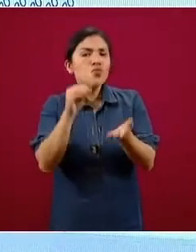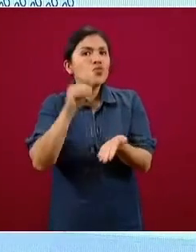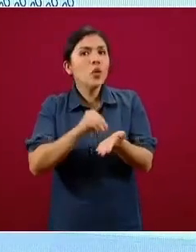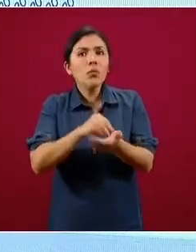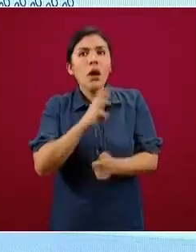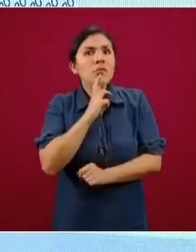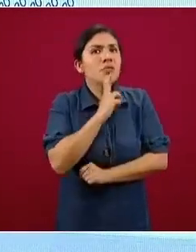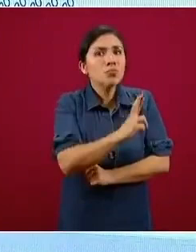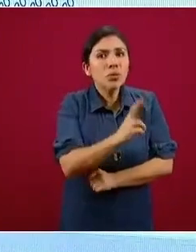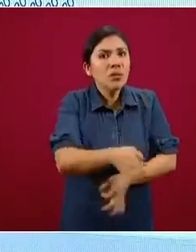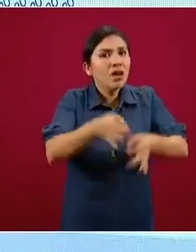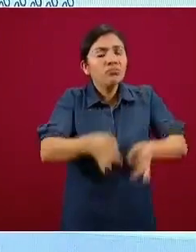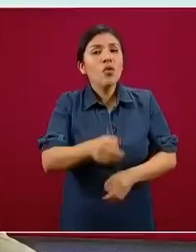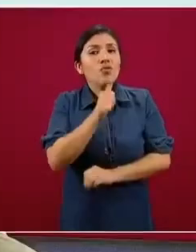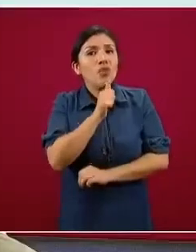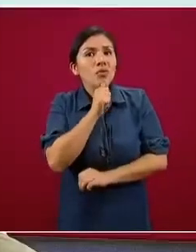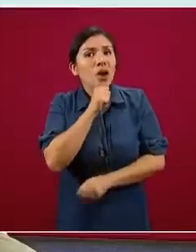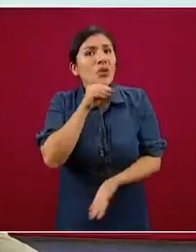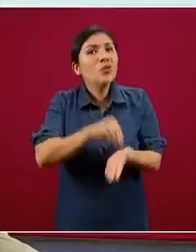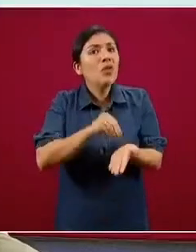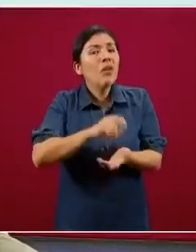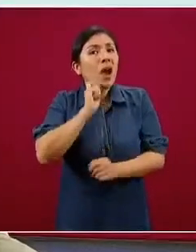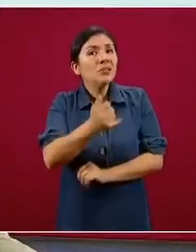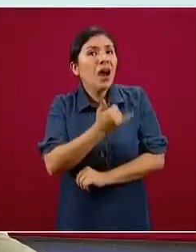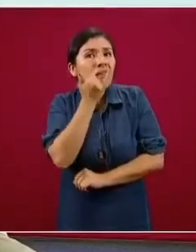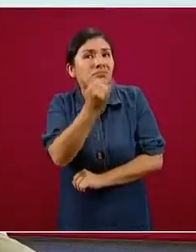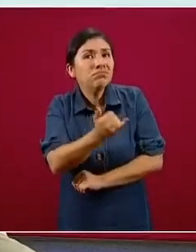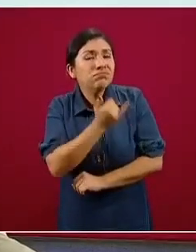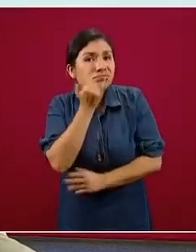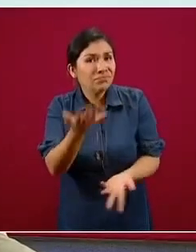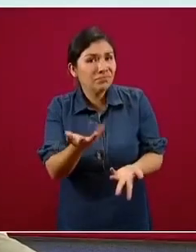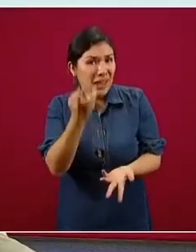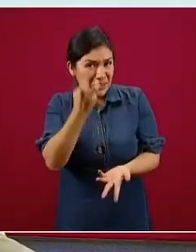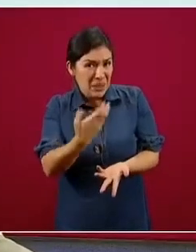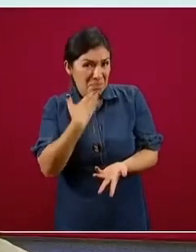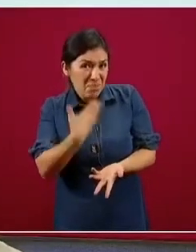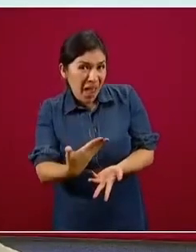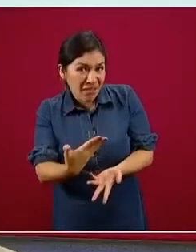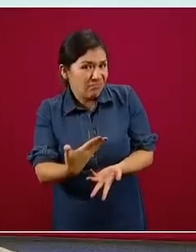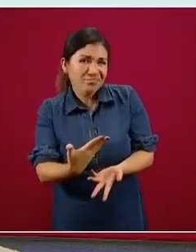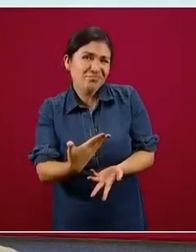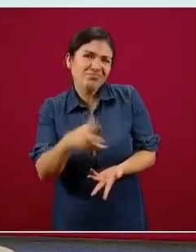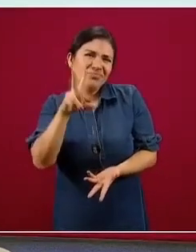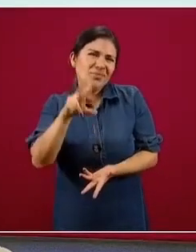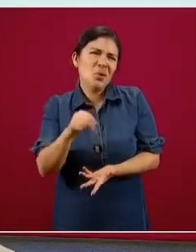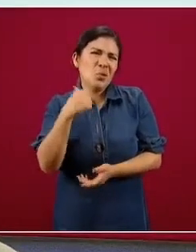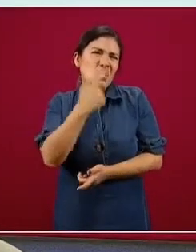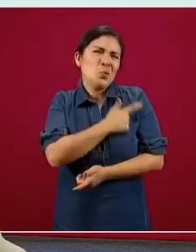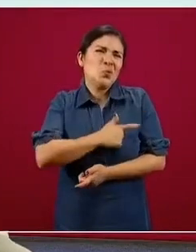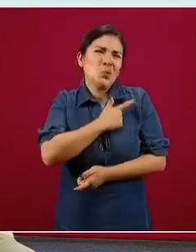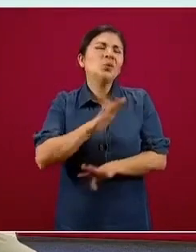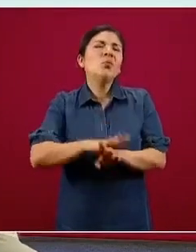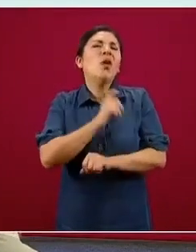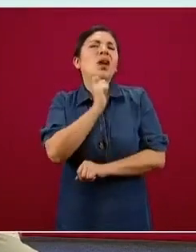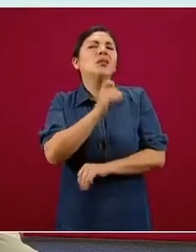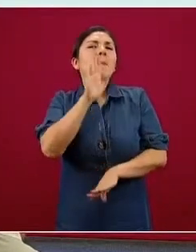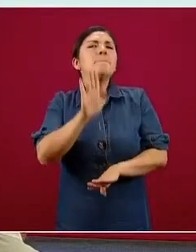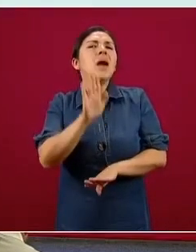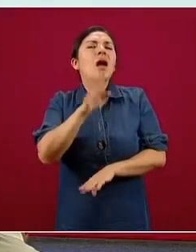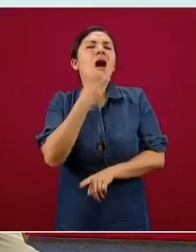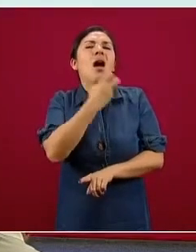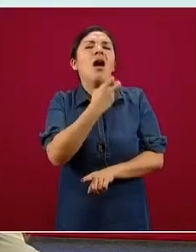sido confirmados, permanecen como sospechosos. No es agradable eso, no es deseable, porque habla de